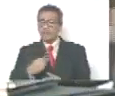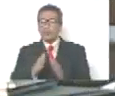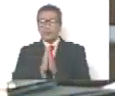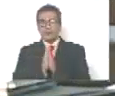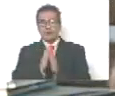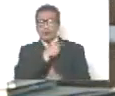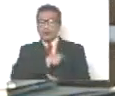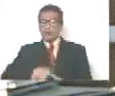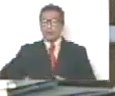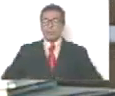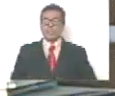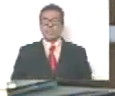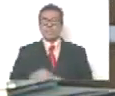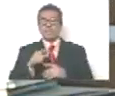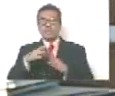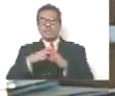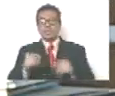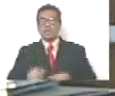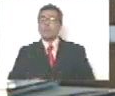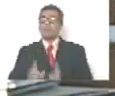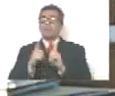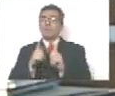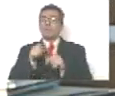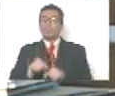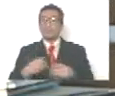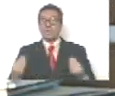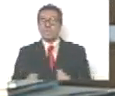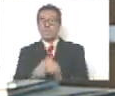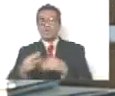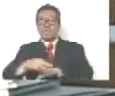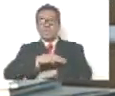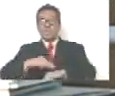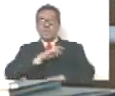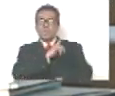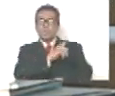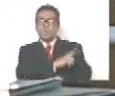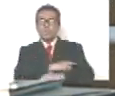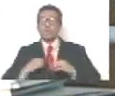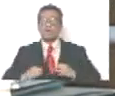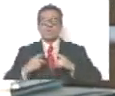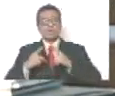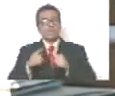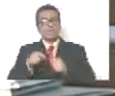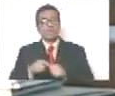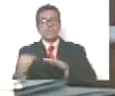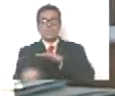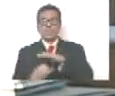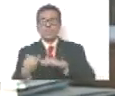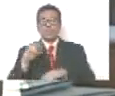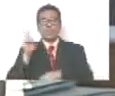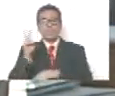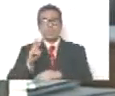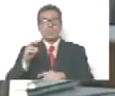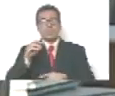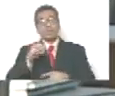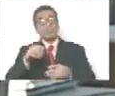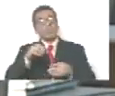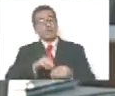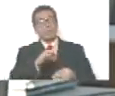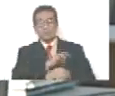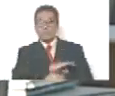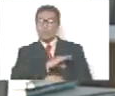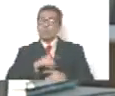su venia se autorice y conjunto con el Ministerio del Poder Popular para la Salud, el Instituto Venezolano de los Seguros Sociales y otros entes,